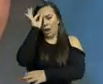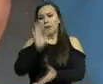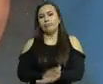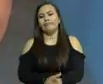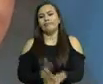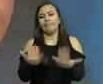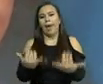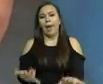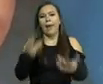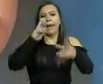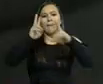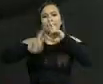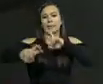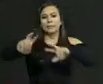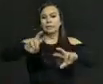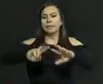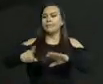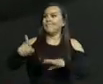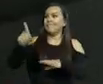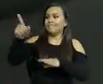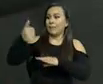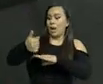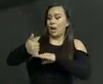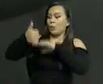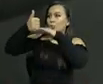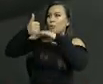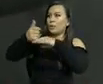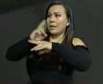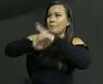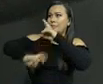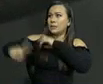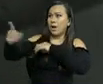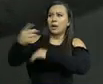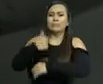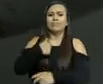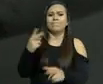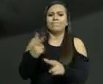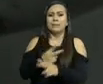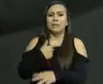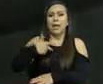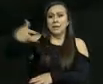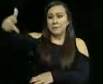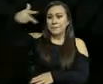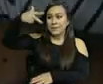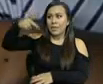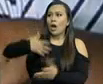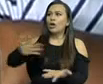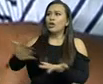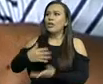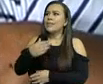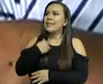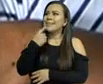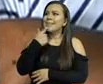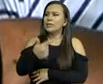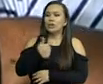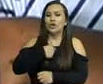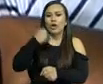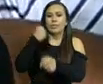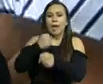las investigaciones respectivas por parte de lo ocurrido de tránsito nos tratamos un vídeo donde señala que yo estoy